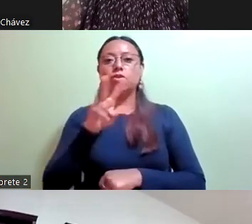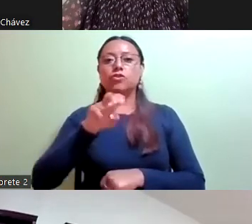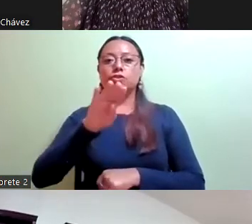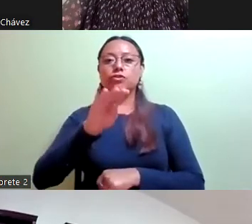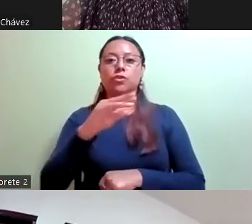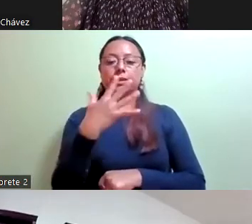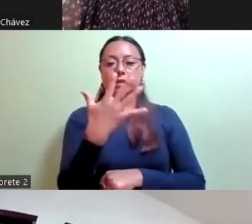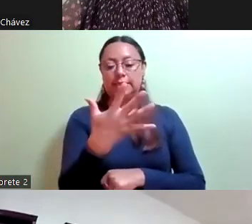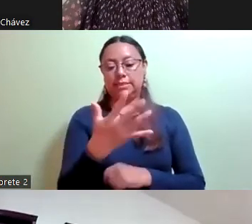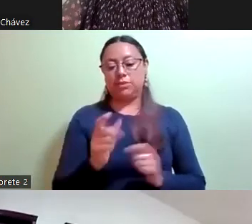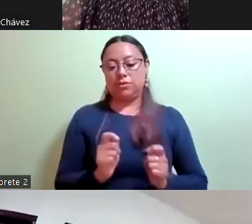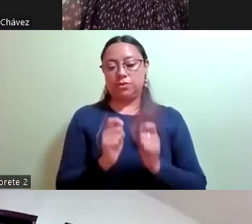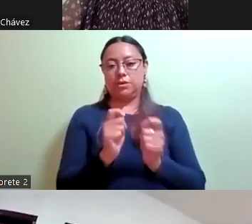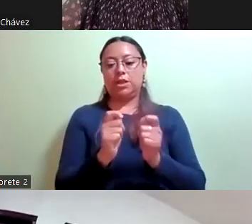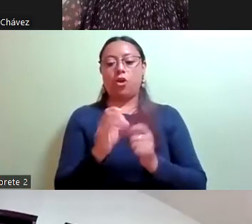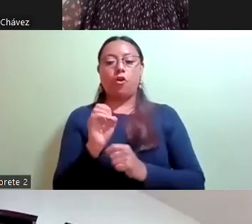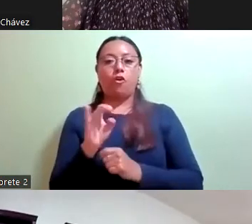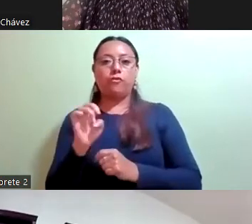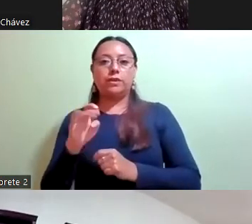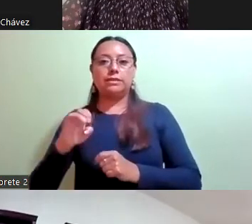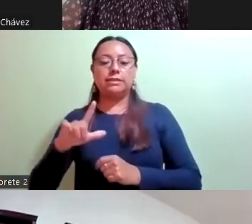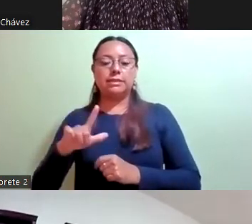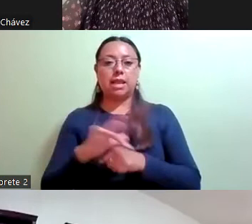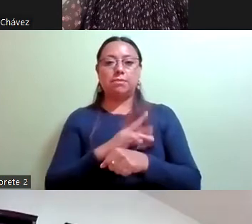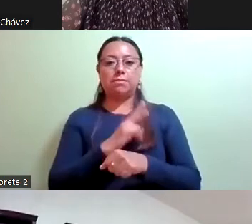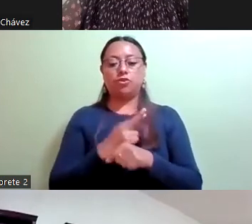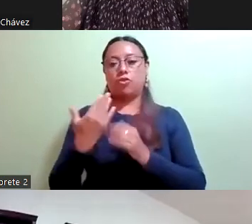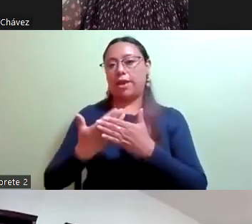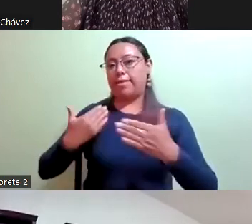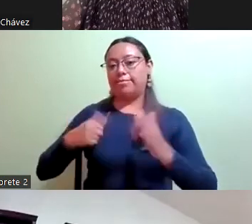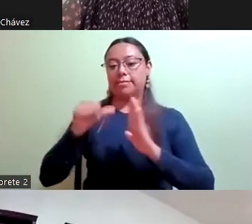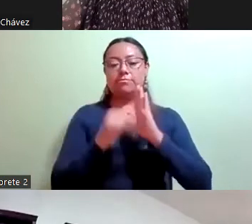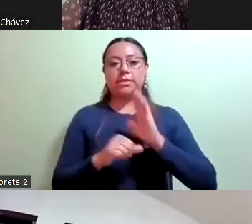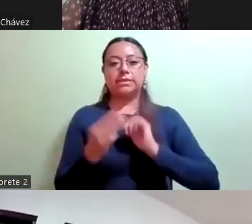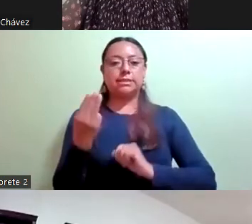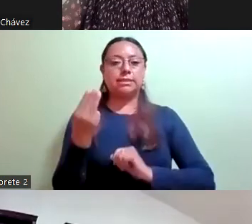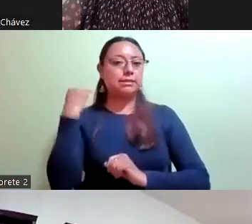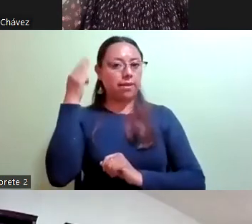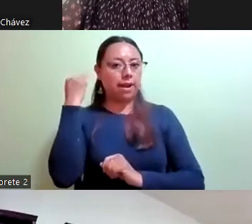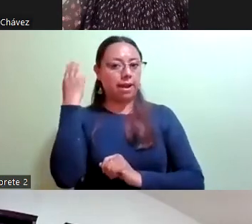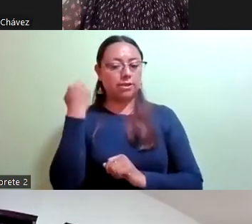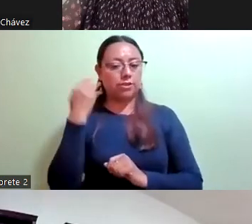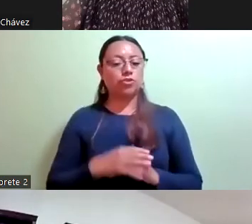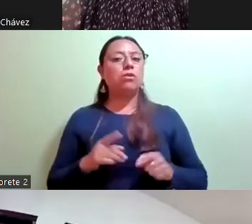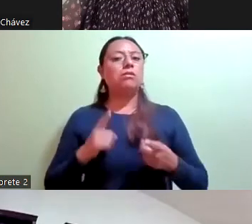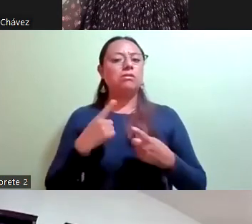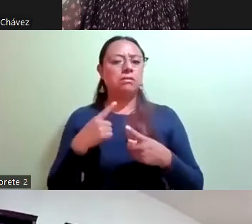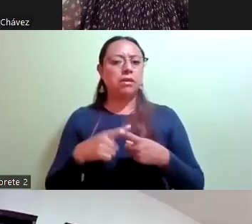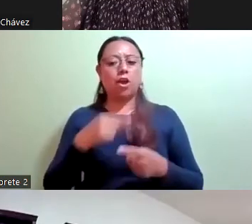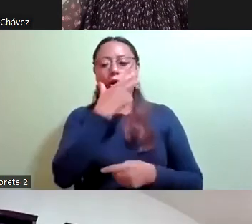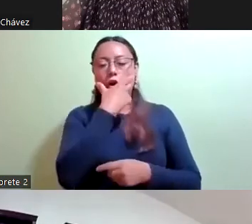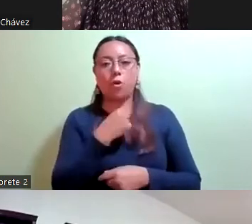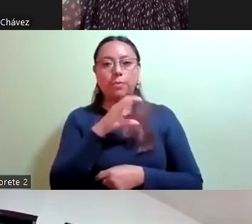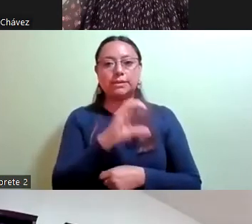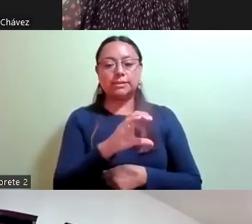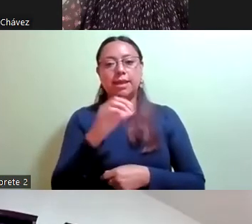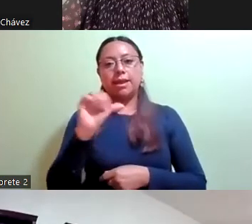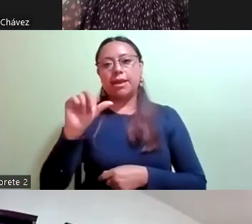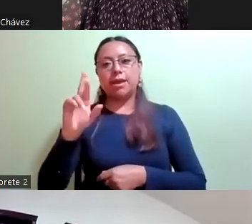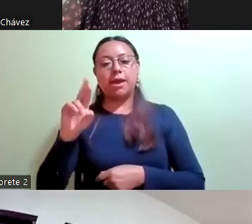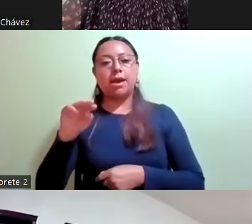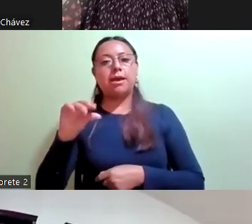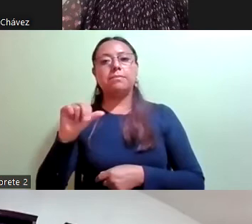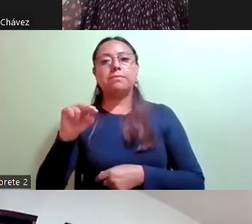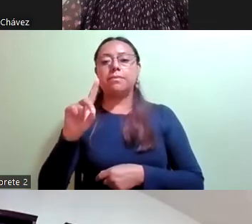0920-7542-2295, remitir esta oficialidad mayor en el pasado mes de marzo, que ingresó por el CEA Armando Hernández Cruz, respecto de los datos